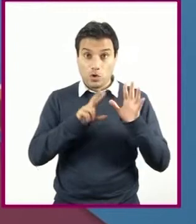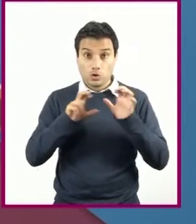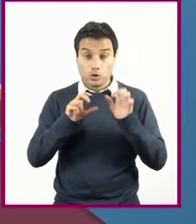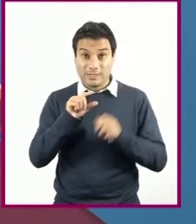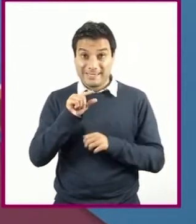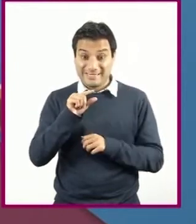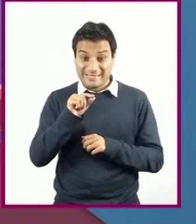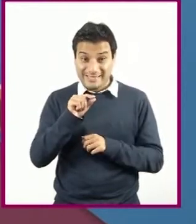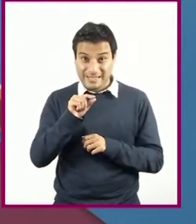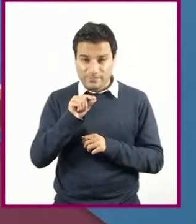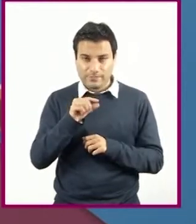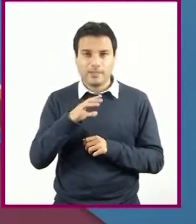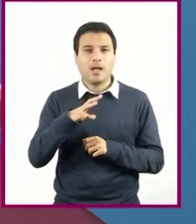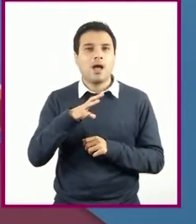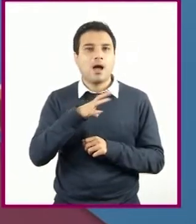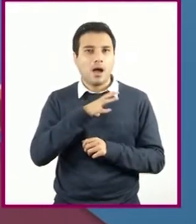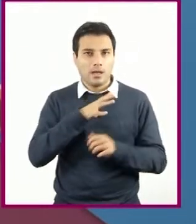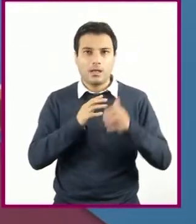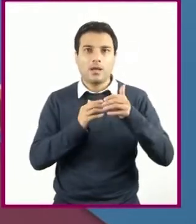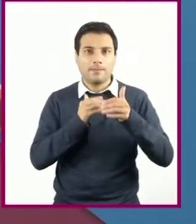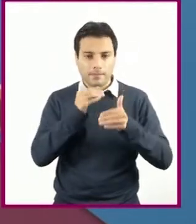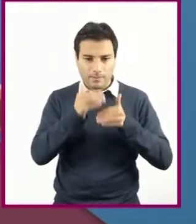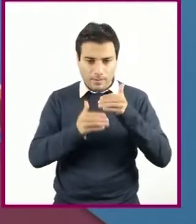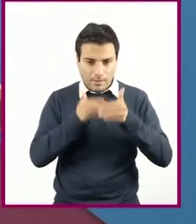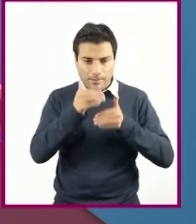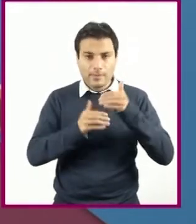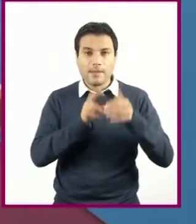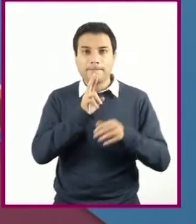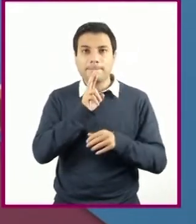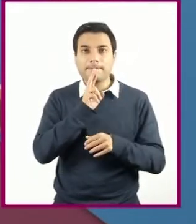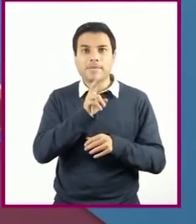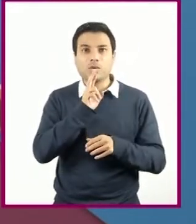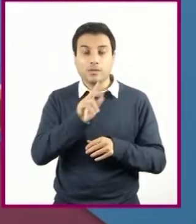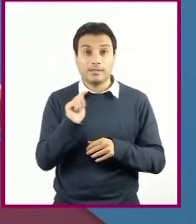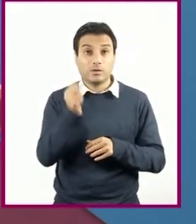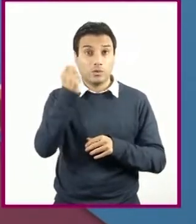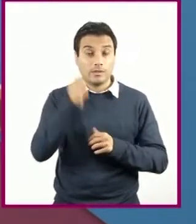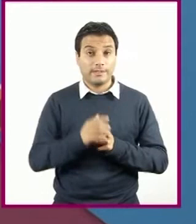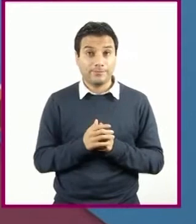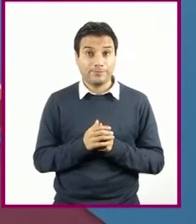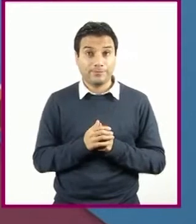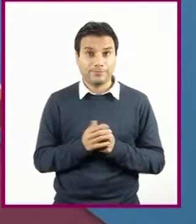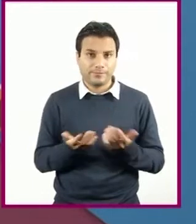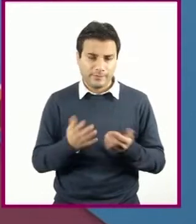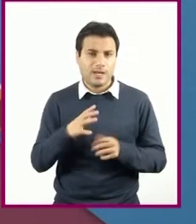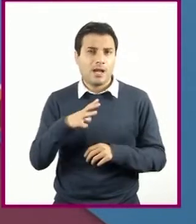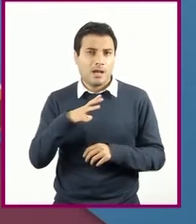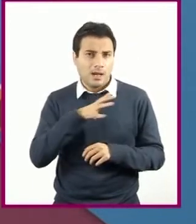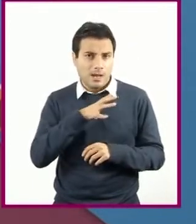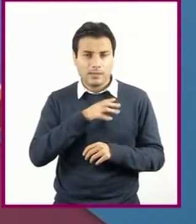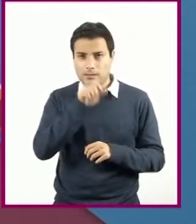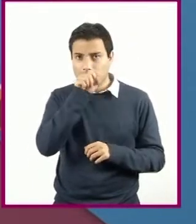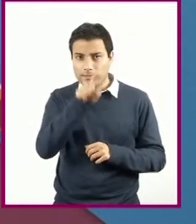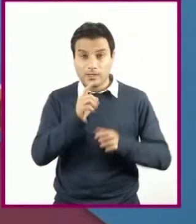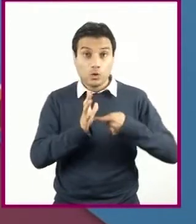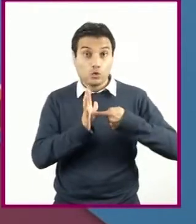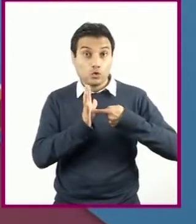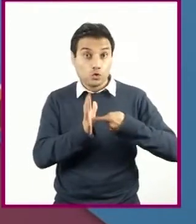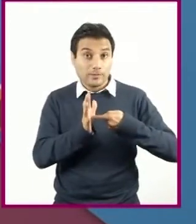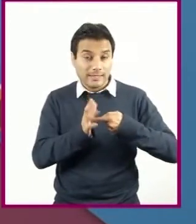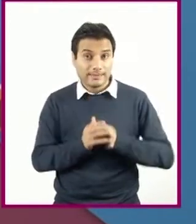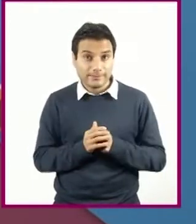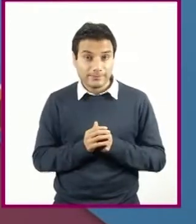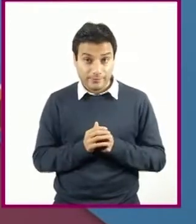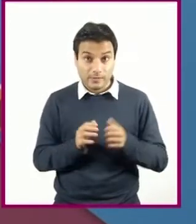1870 hubo un avance revolucionario en la tecnología y vieron a la luz las turbinas,